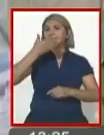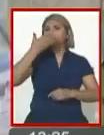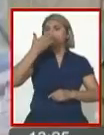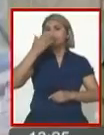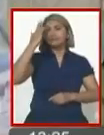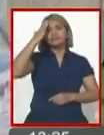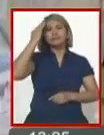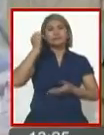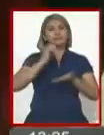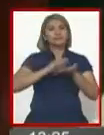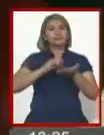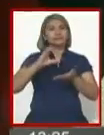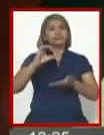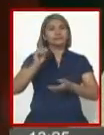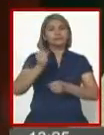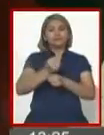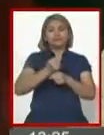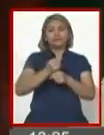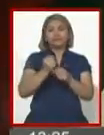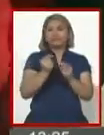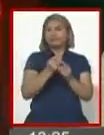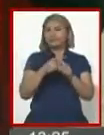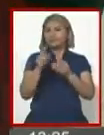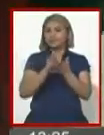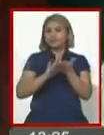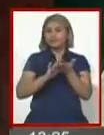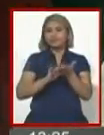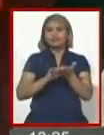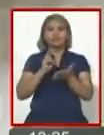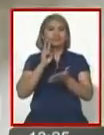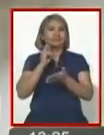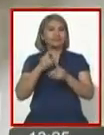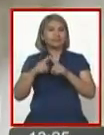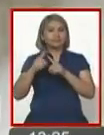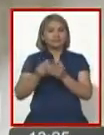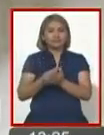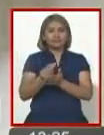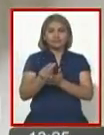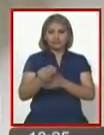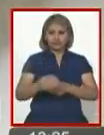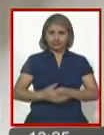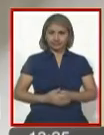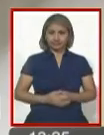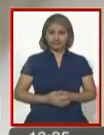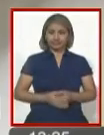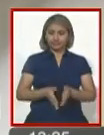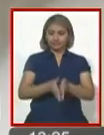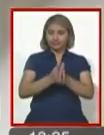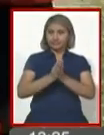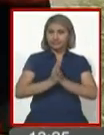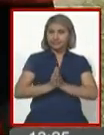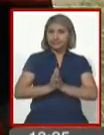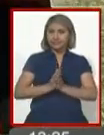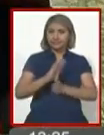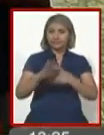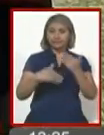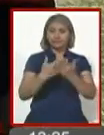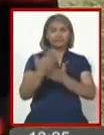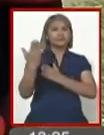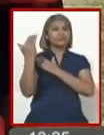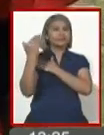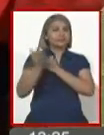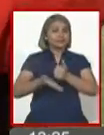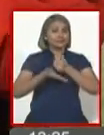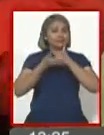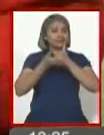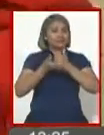porque le falta la cafeína y unos medicamentos más, vitamina más me falta que comprarle. Yo pido a todo Santa Cruz